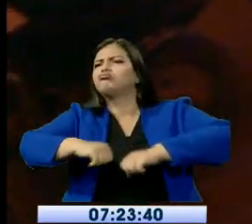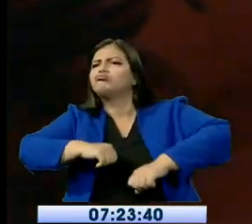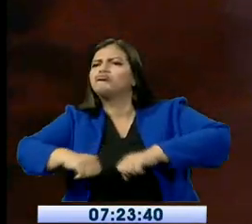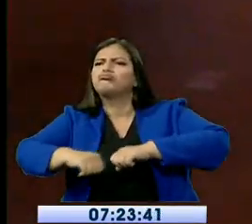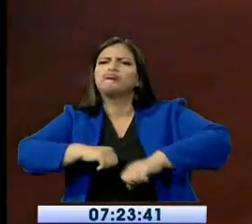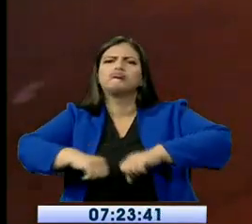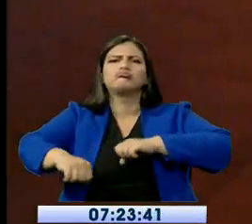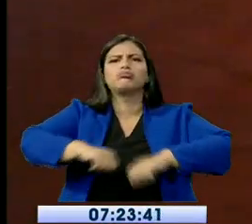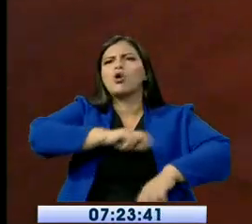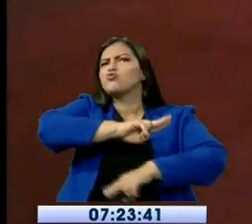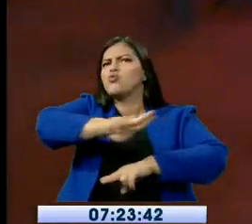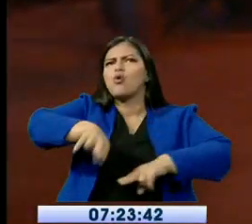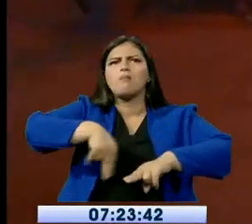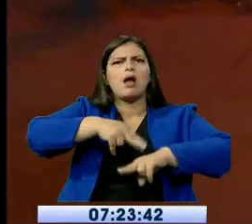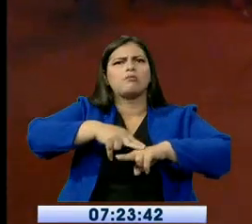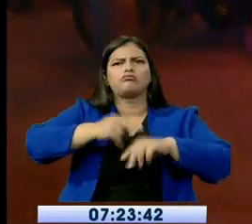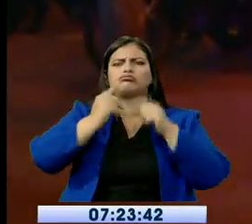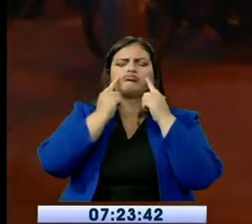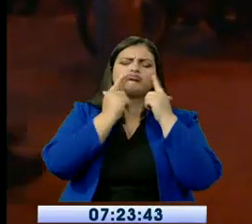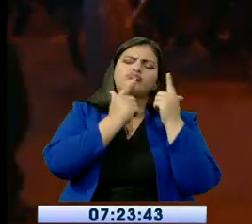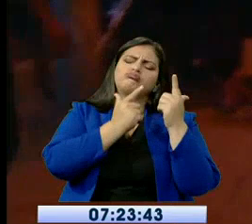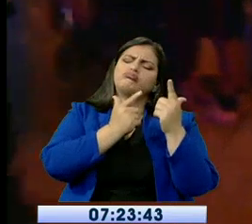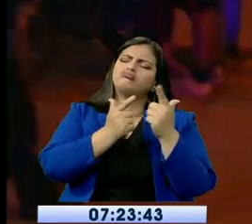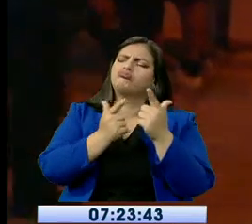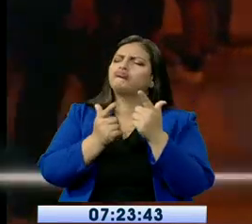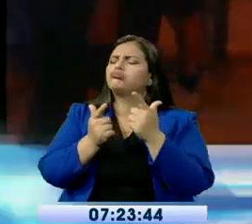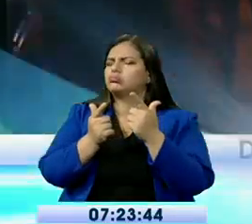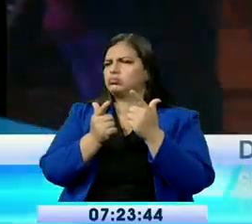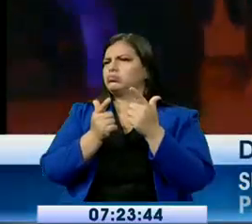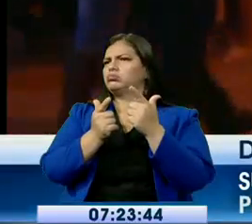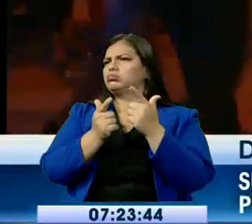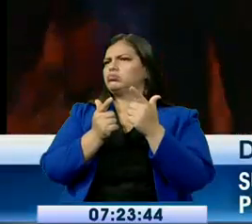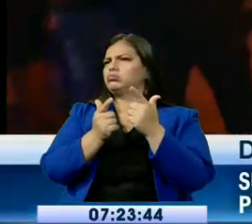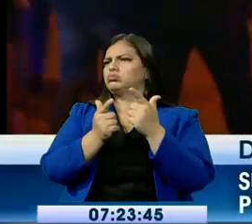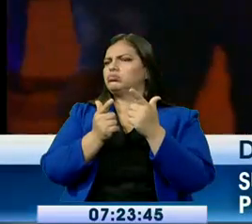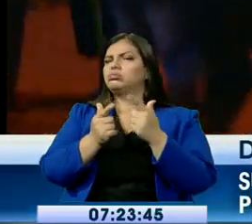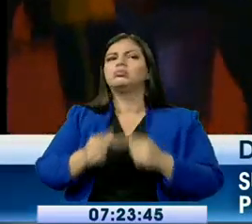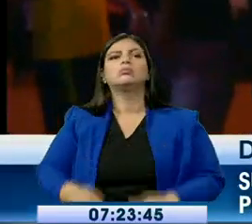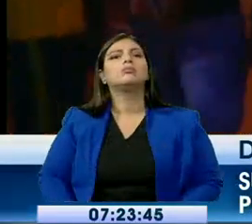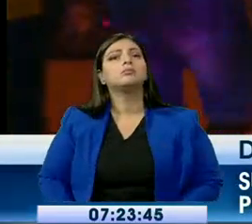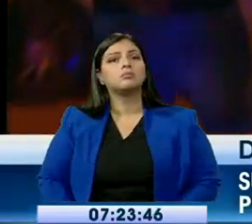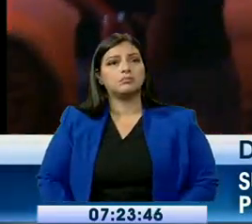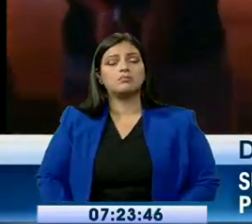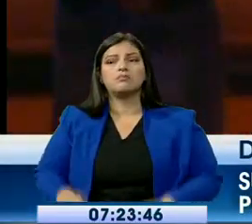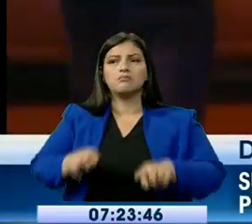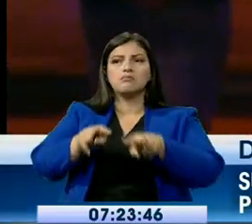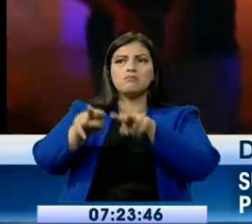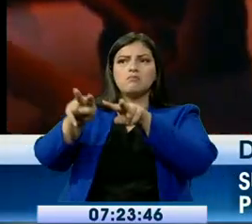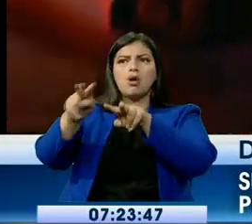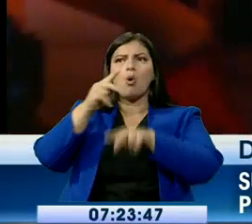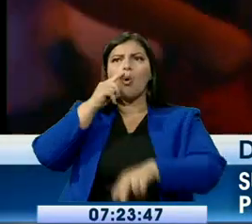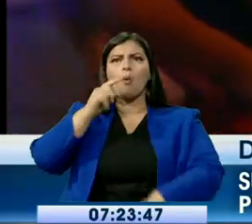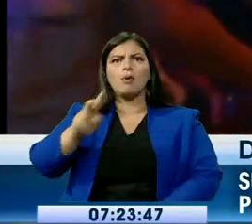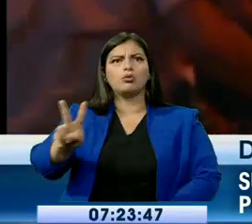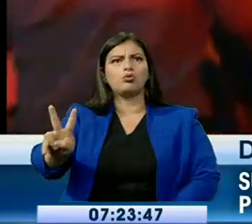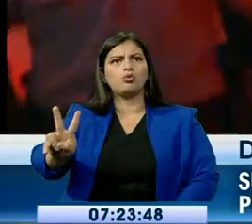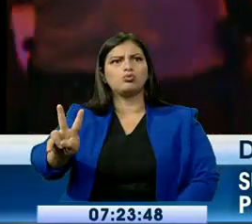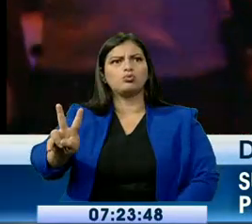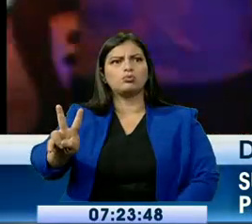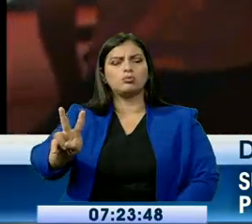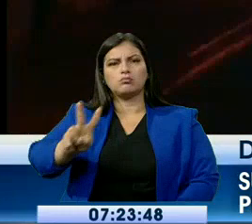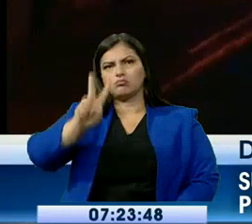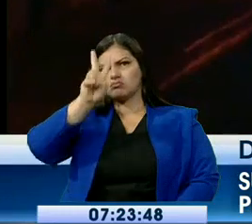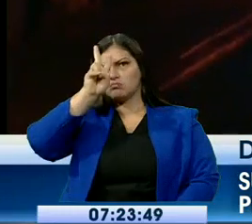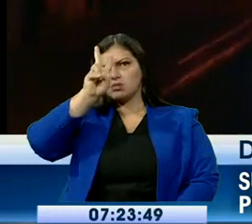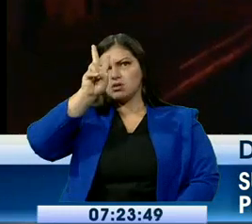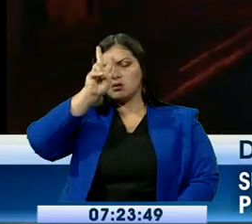Faltaban 10 minutos para las 18 horas cuando una llamada al ECU 911 alertó la sospechosa presencia de